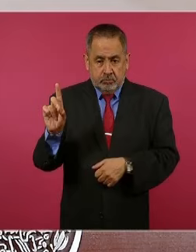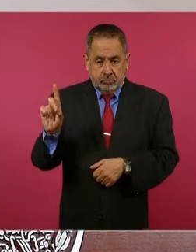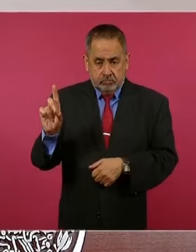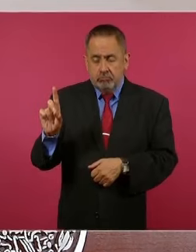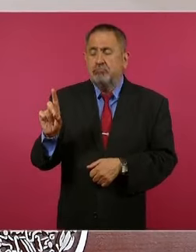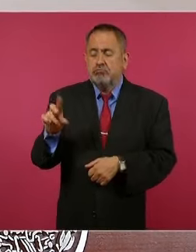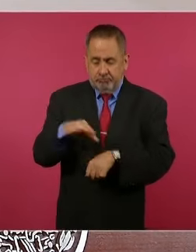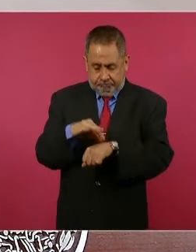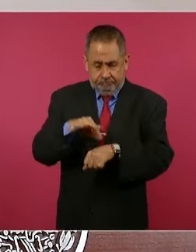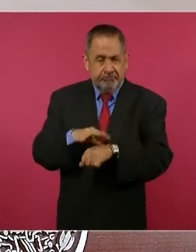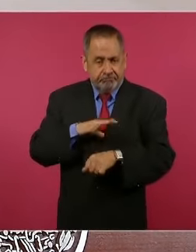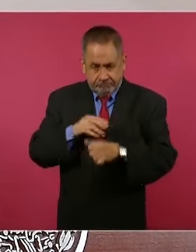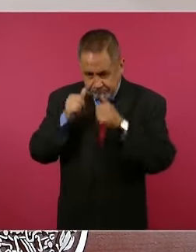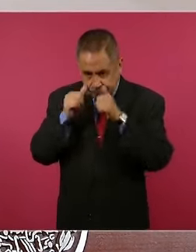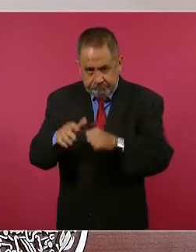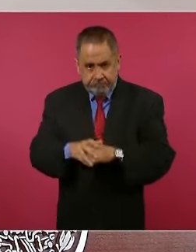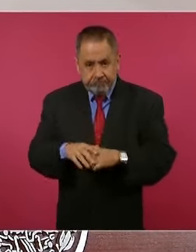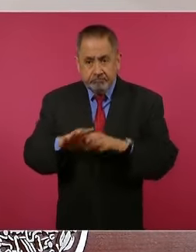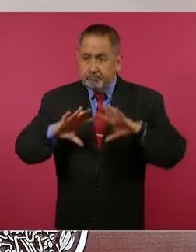domingo